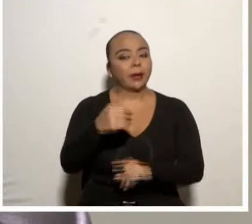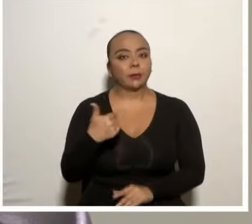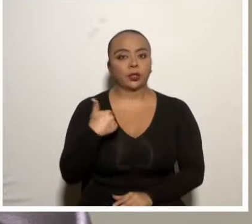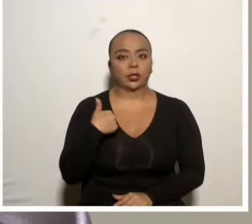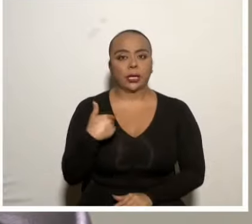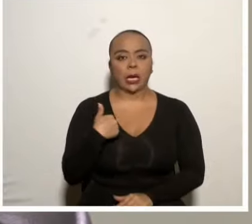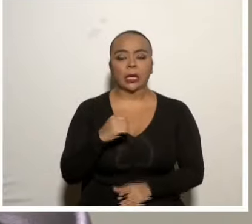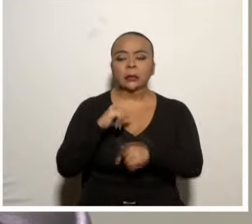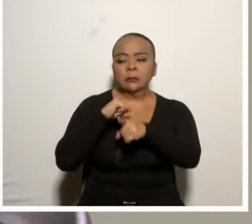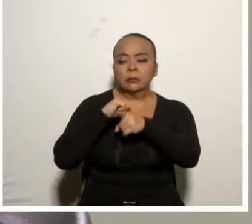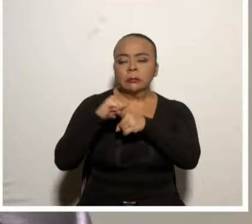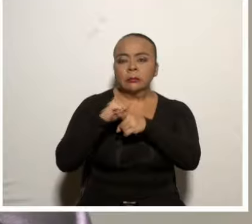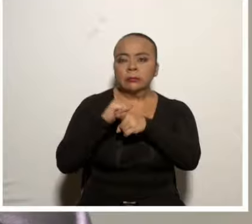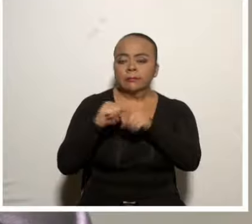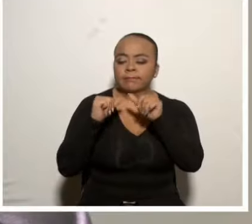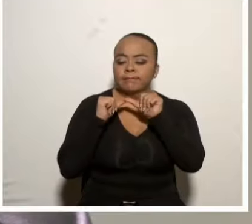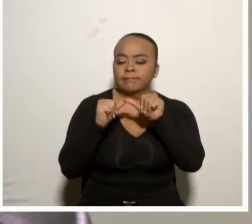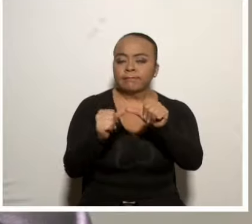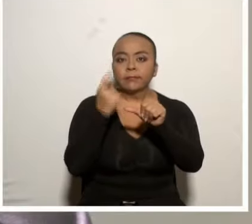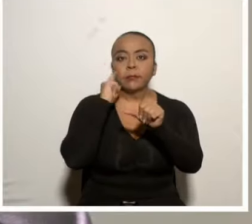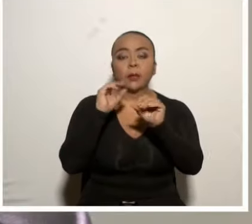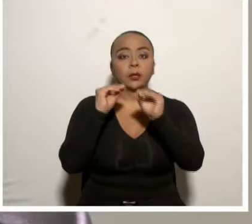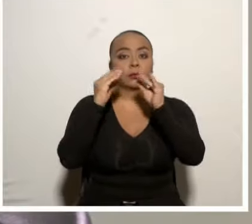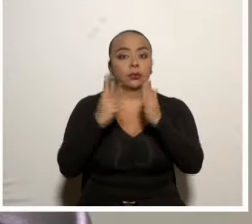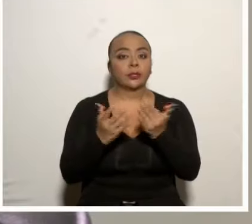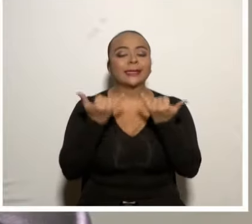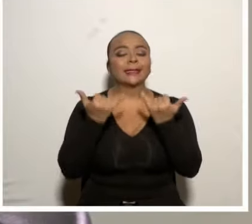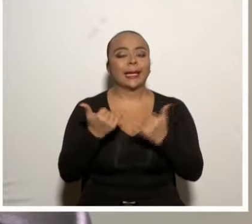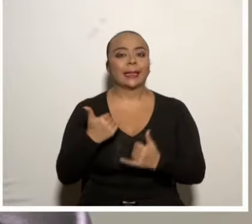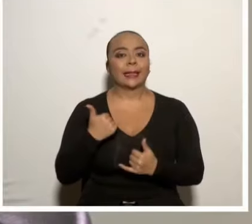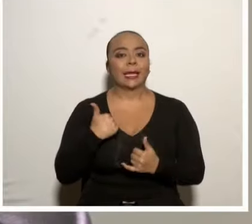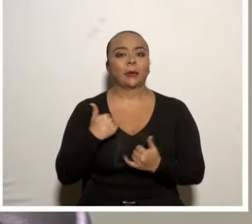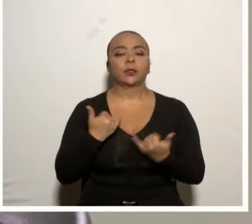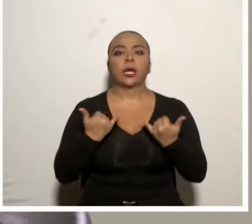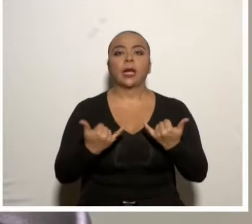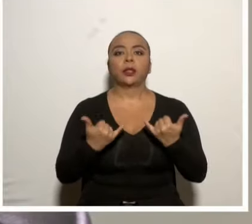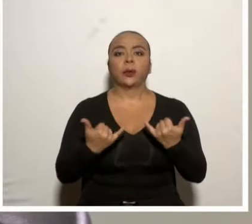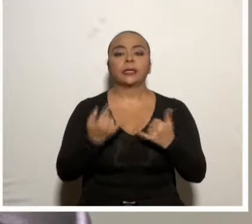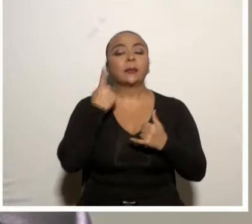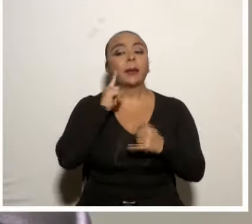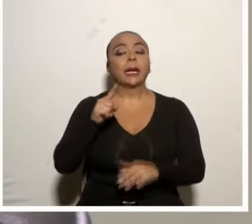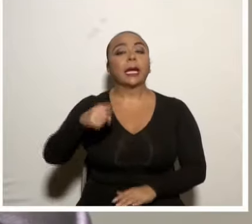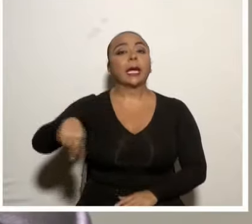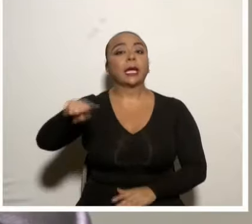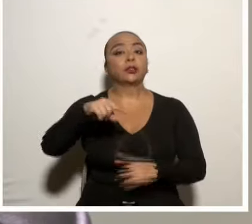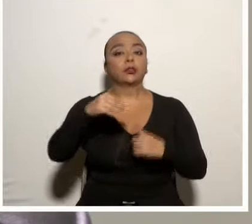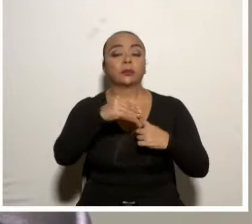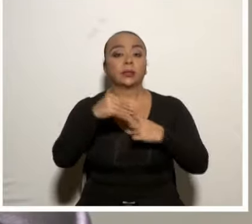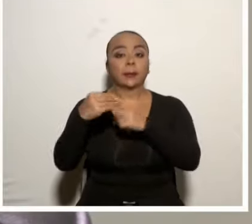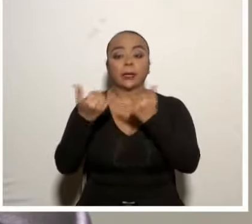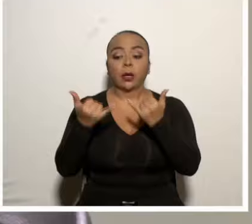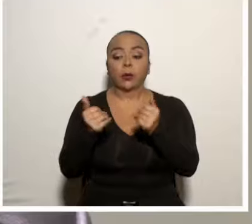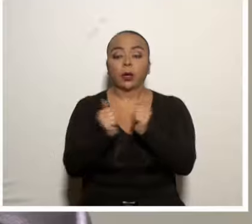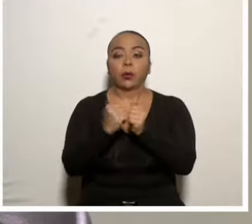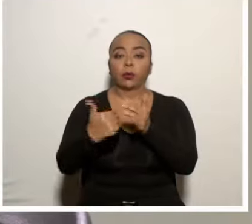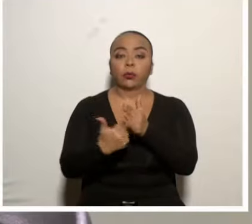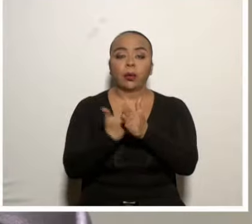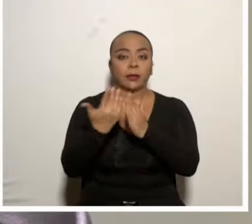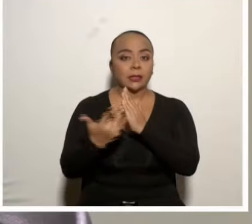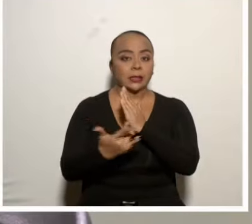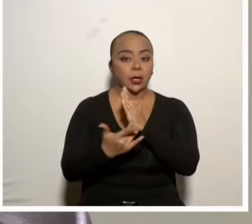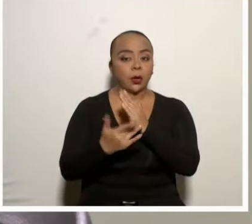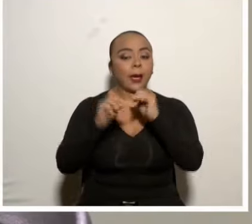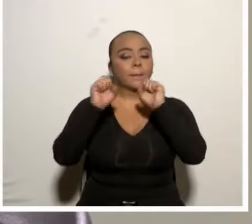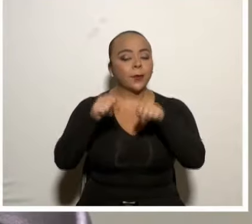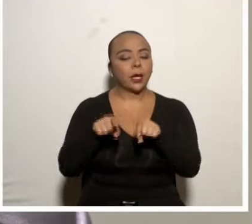una capacitación constante para los educadores que ya tenemos actualmente, para que ellos, especialmente ahora con las nuevas tecnologías,